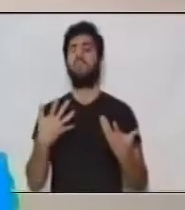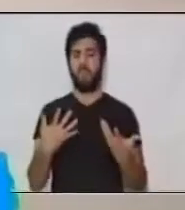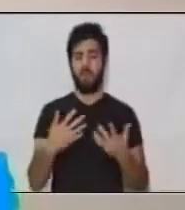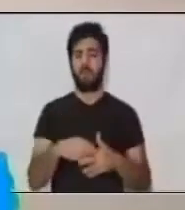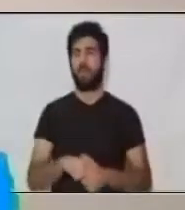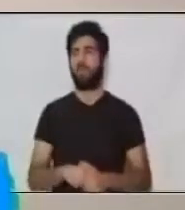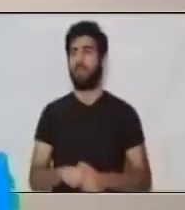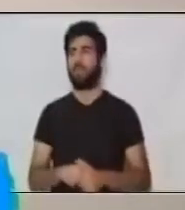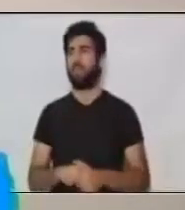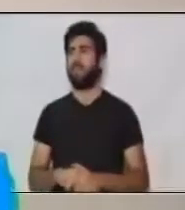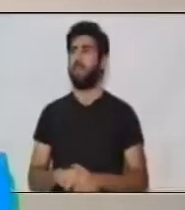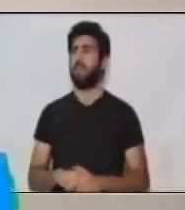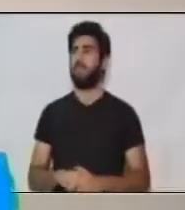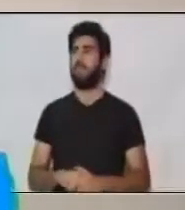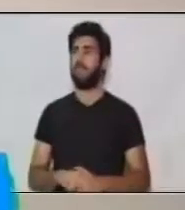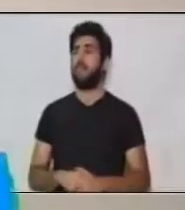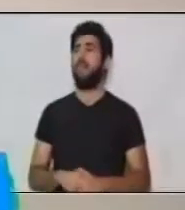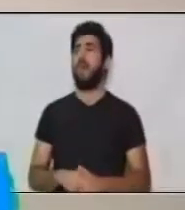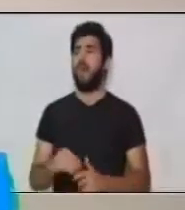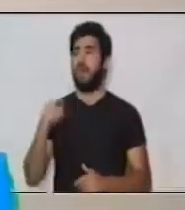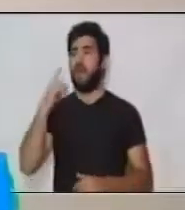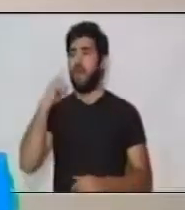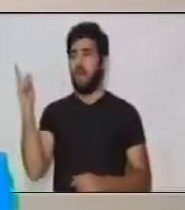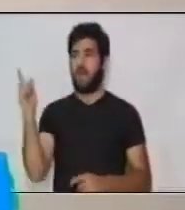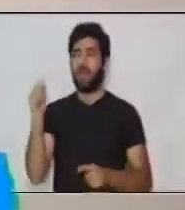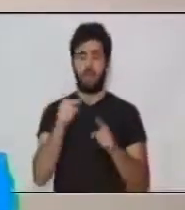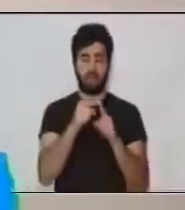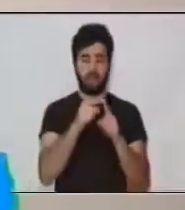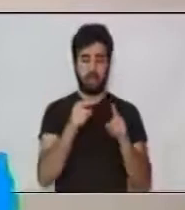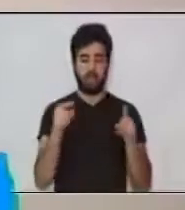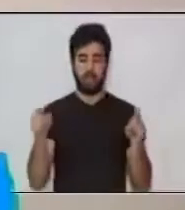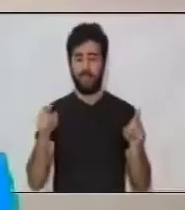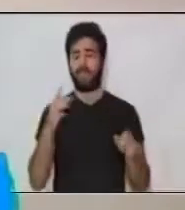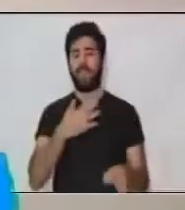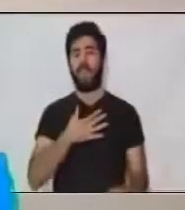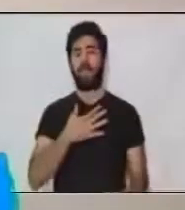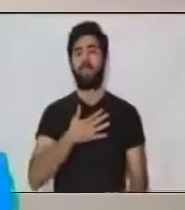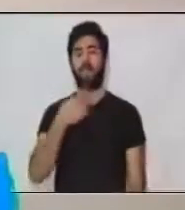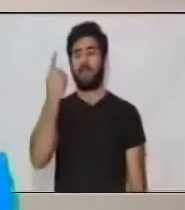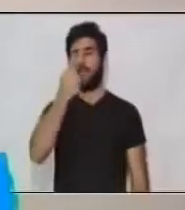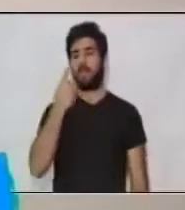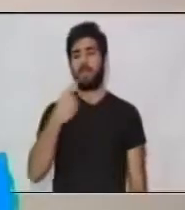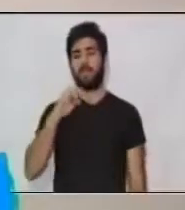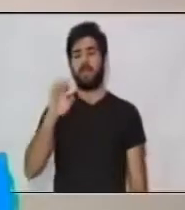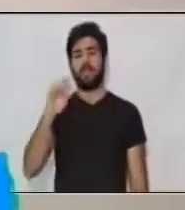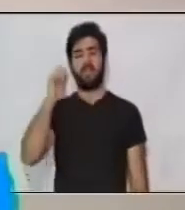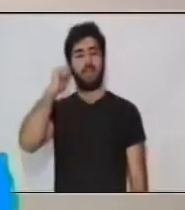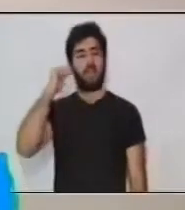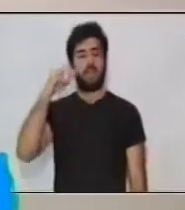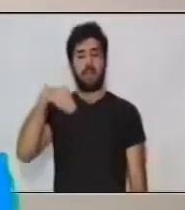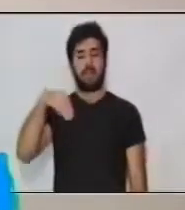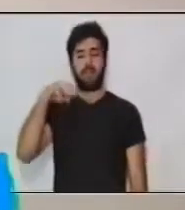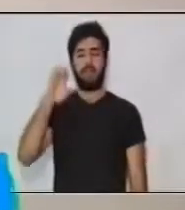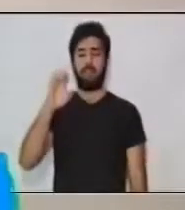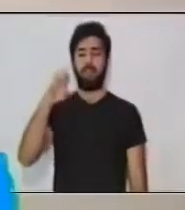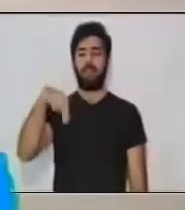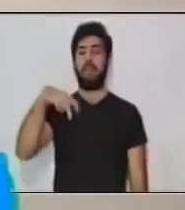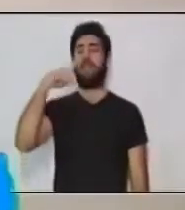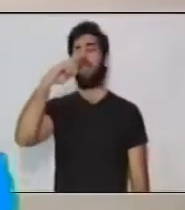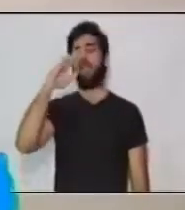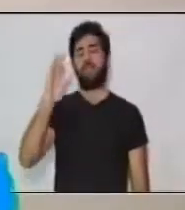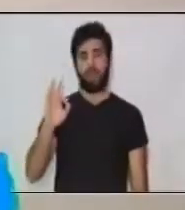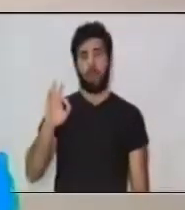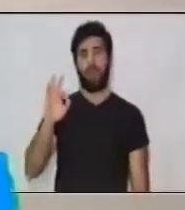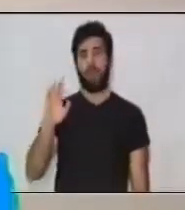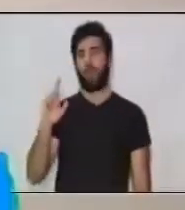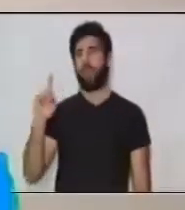Bueno, si elegiste un segmento, entonces lo hiciste bien, es un segmento. Y en el